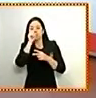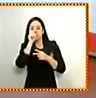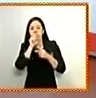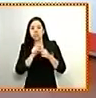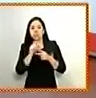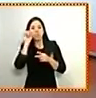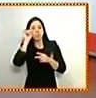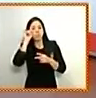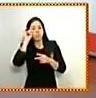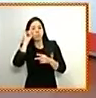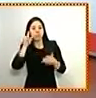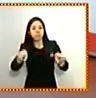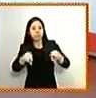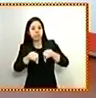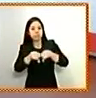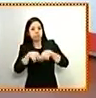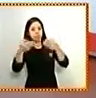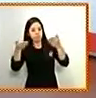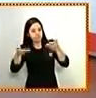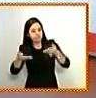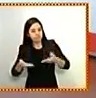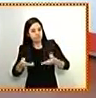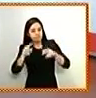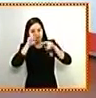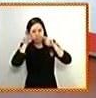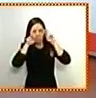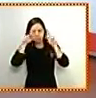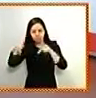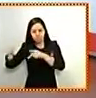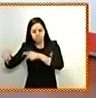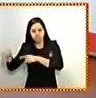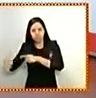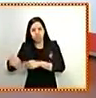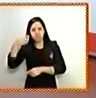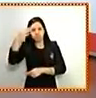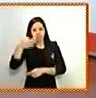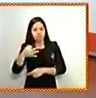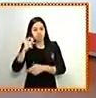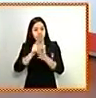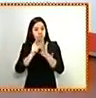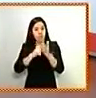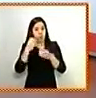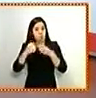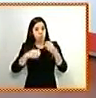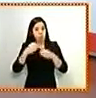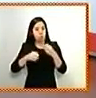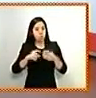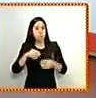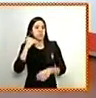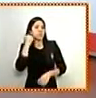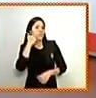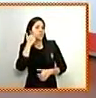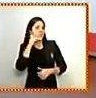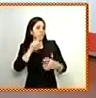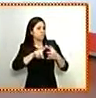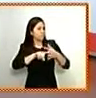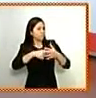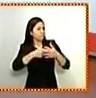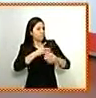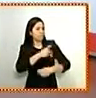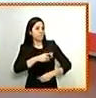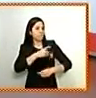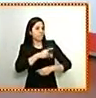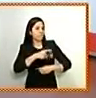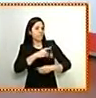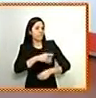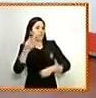noche también nos encontramos con nuestras firmas externas que están para dar fe y legalidad a todos nuestros sorteos. Marcela, ¿pero qué te parece si iniciamos la diversión con